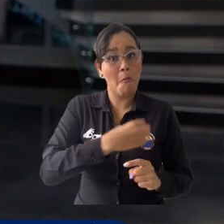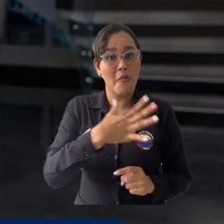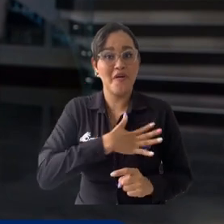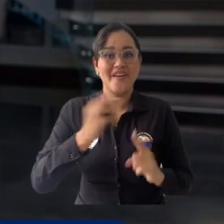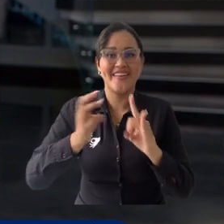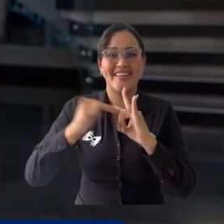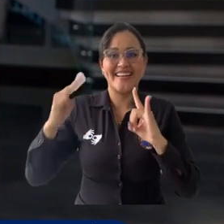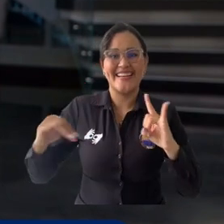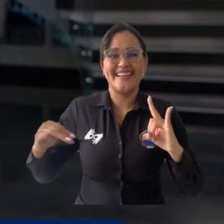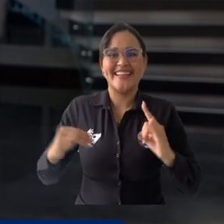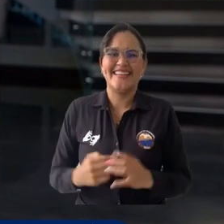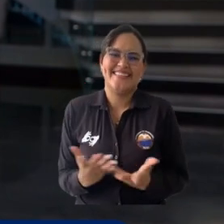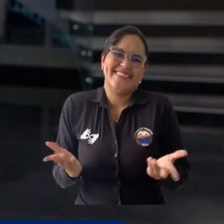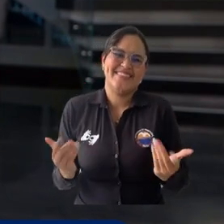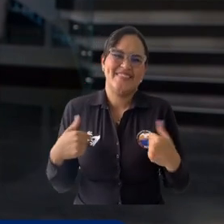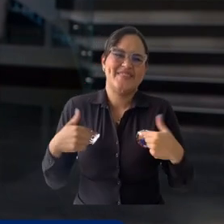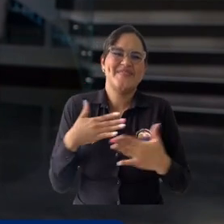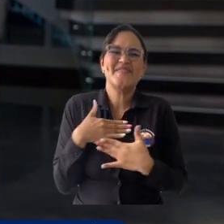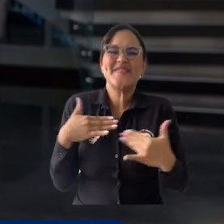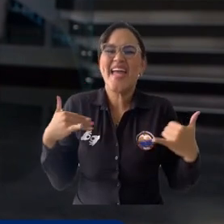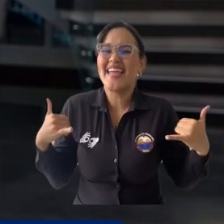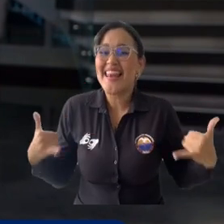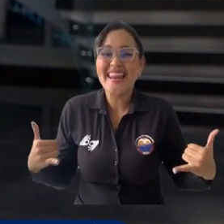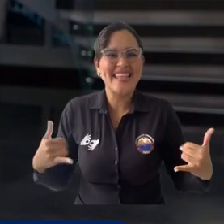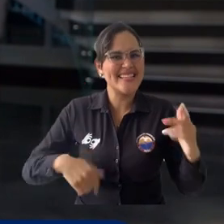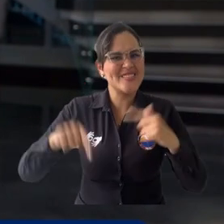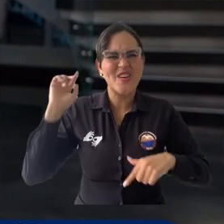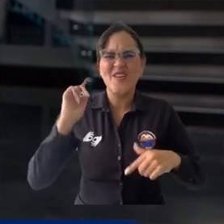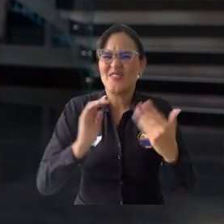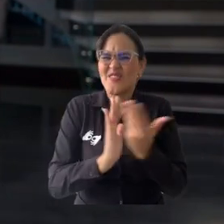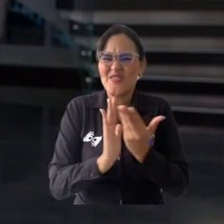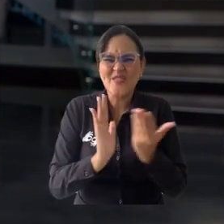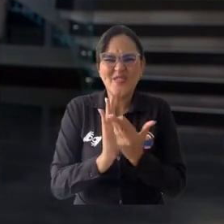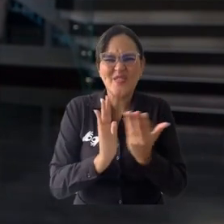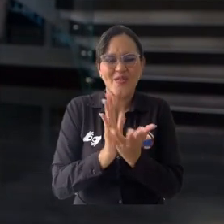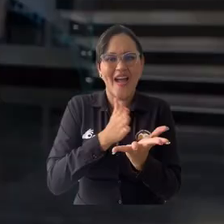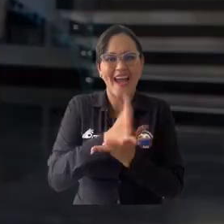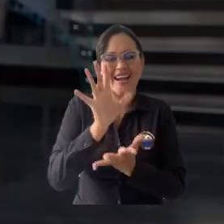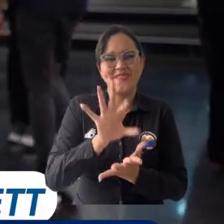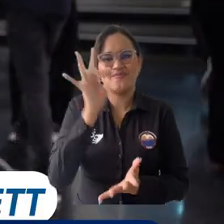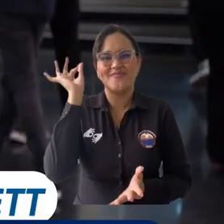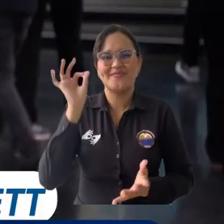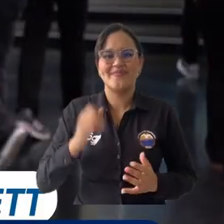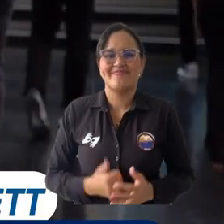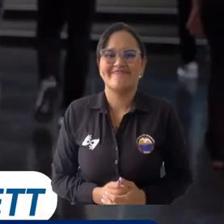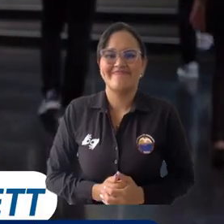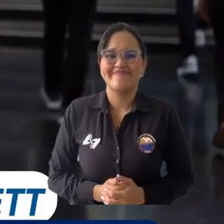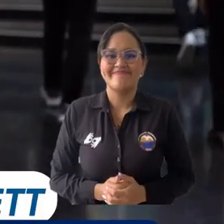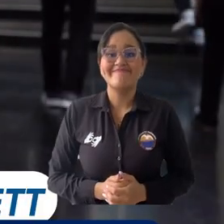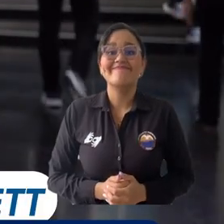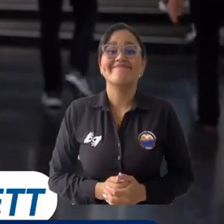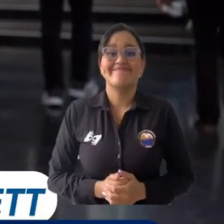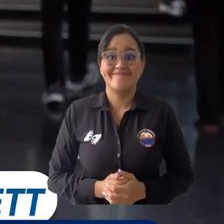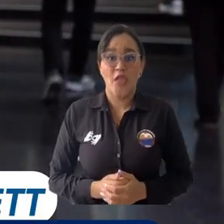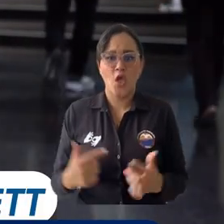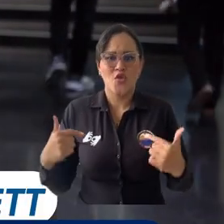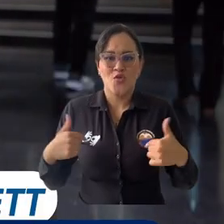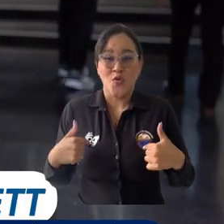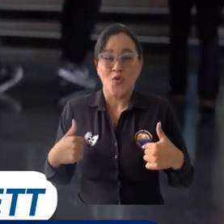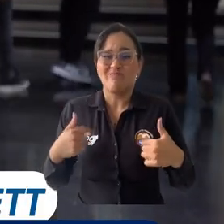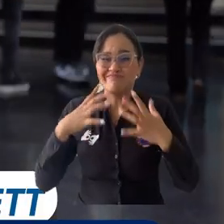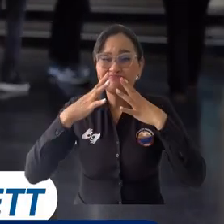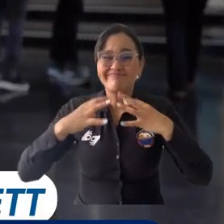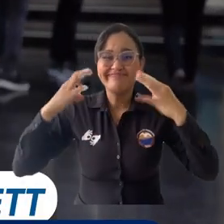acá en la Universidad del Magdalena y estoy feliz de donde estoy estudiando y del programa que escogí. Este es el inicio, la verdad. Yo me